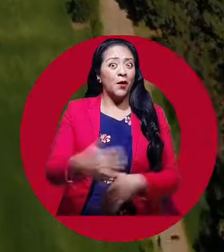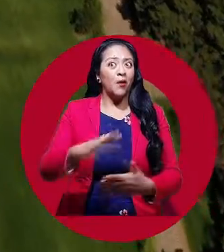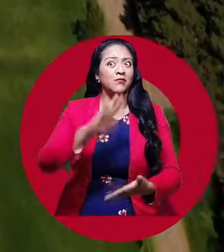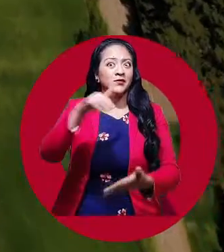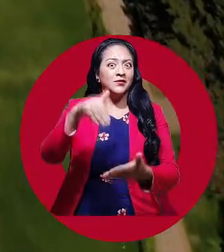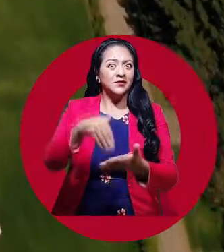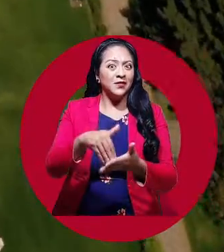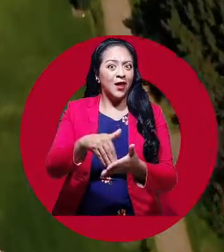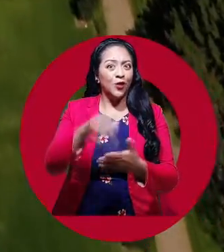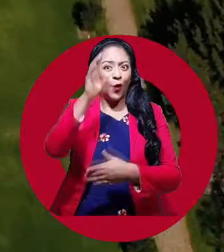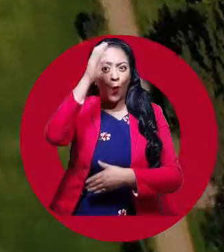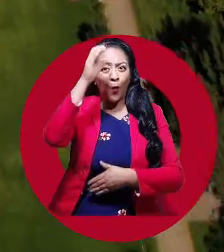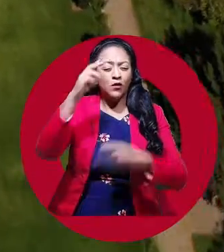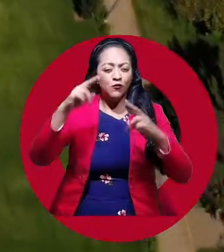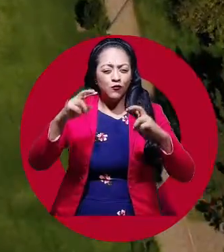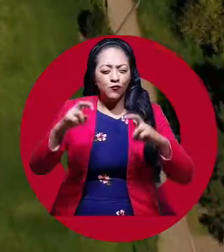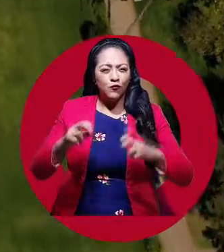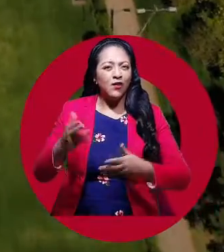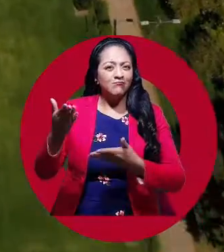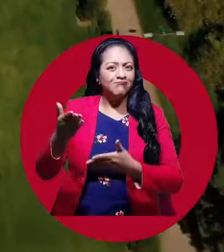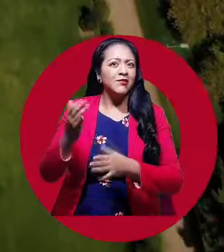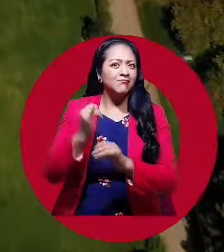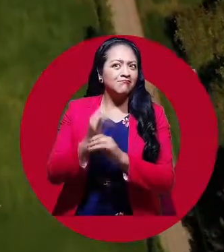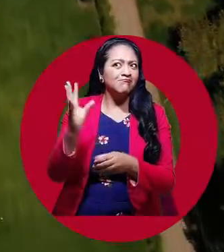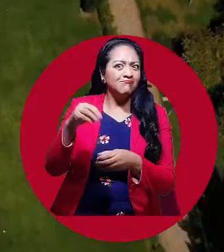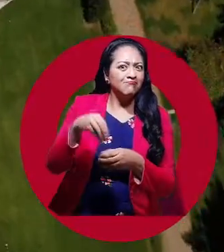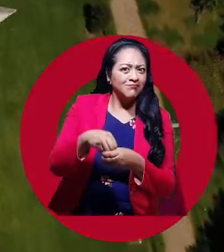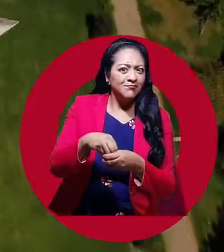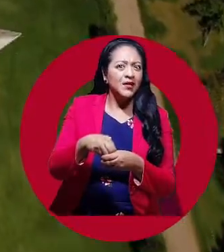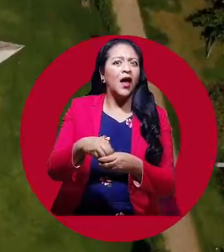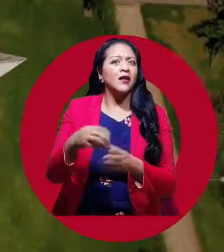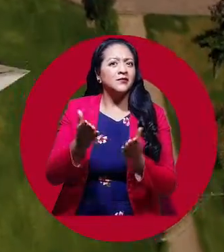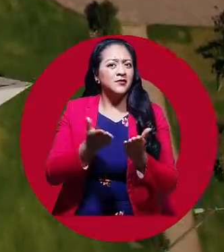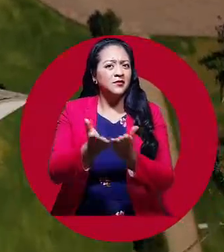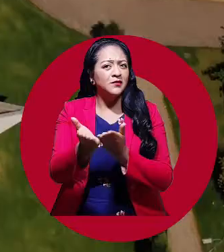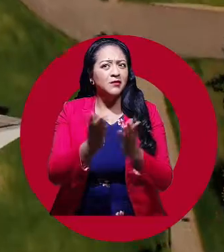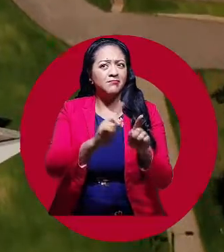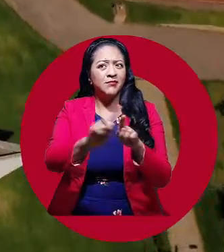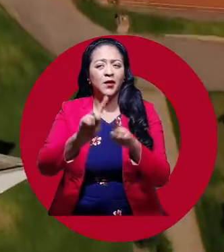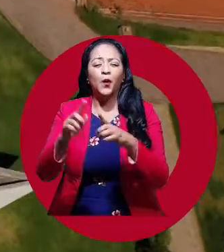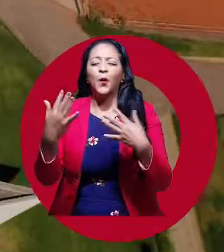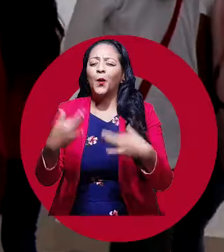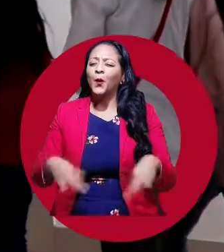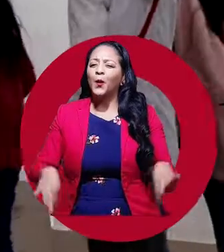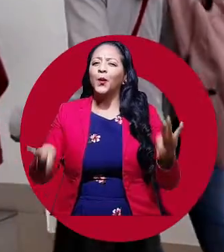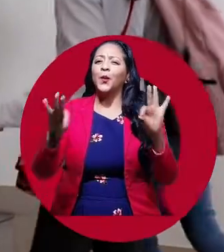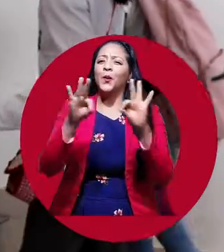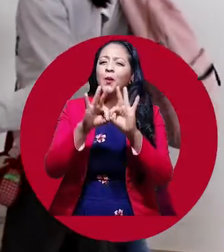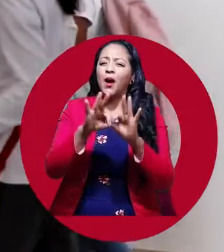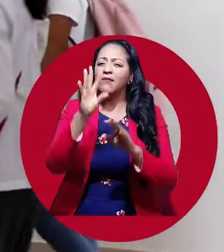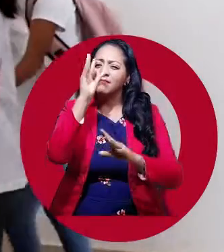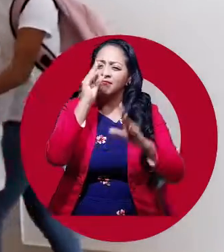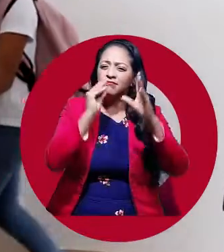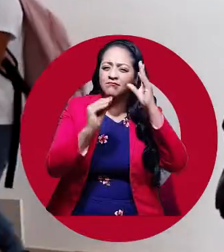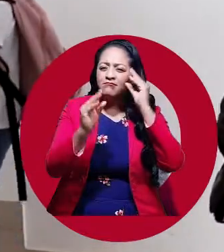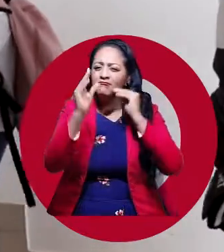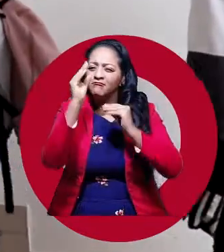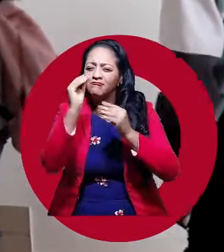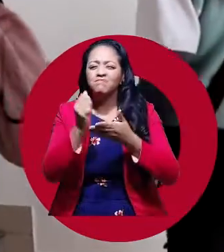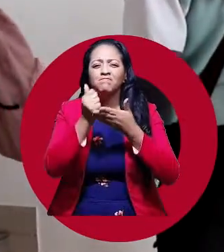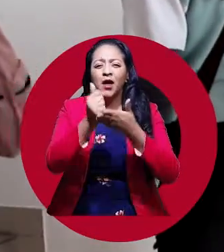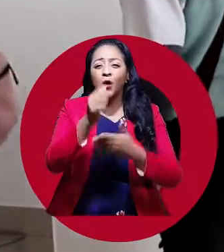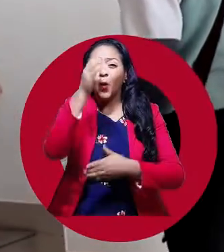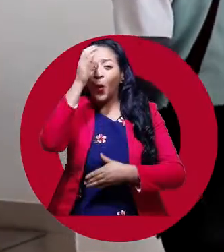Otavalo tiene el Centro Cultural de Investigación Gustavo Alfredo Jácome, en donde se encuentran servicios que tienen una gran importancia para el conocimiento